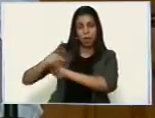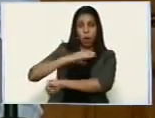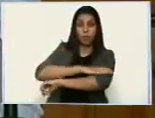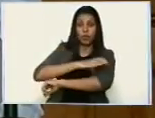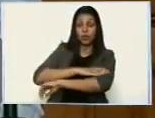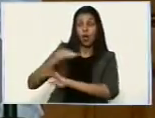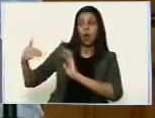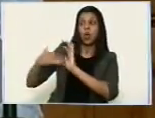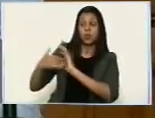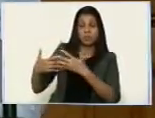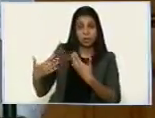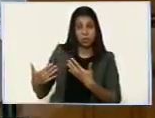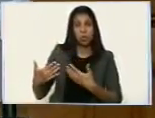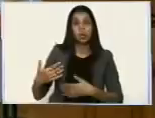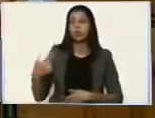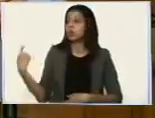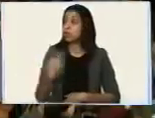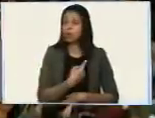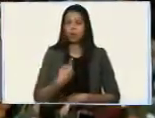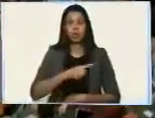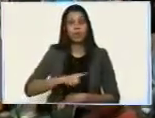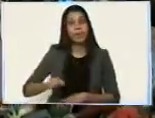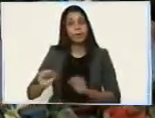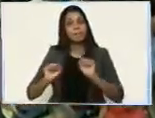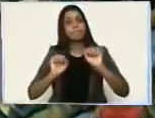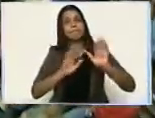cuenta con cada uno de nosotros.